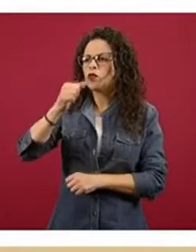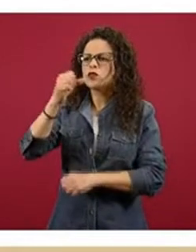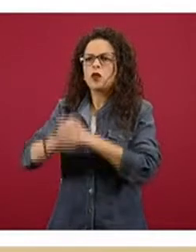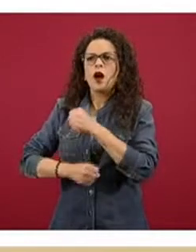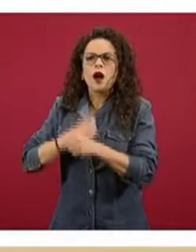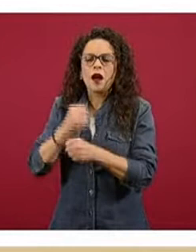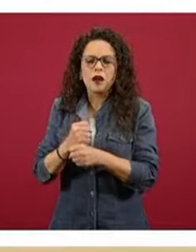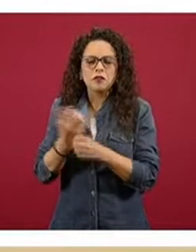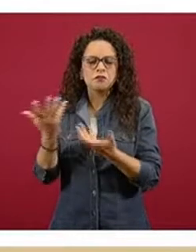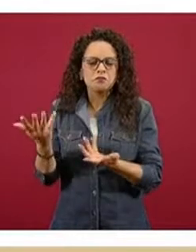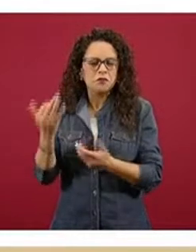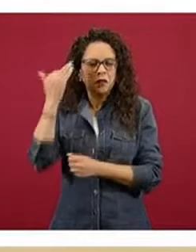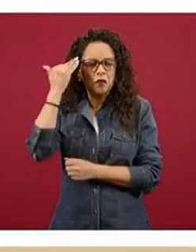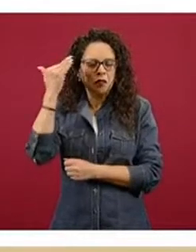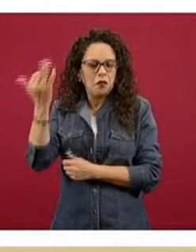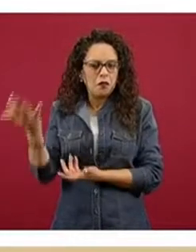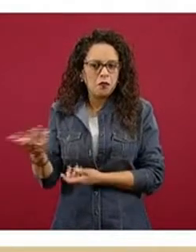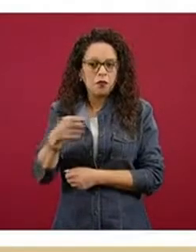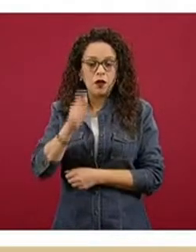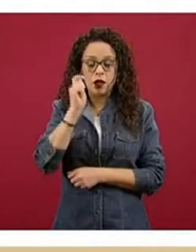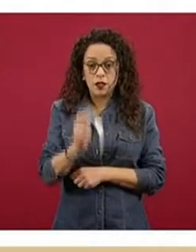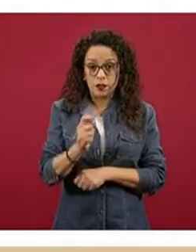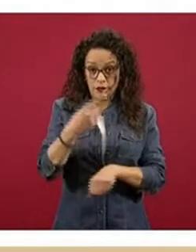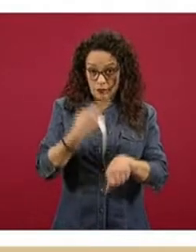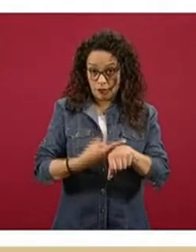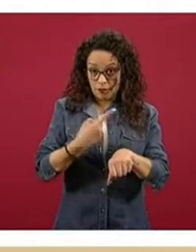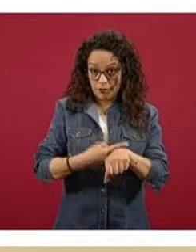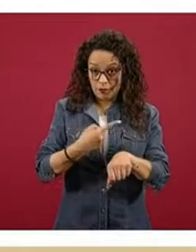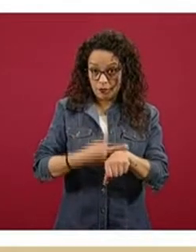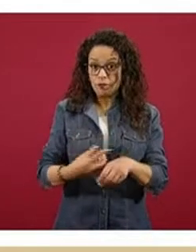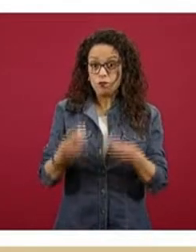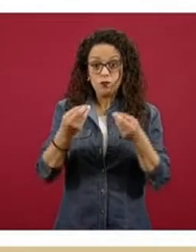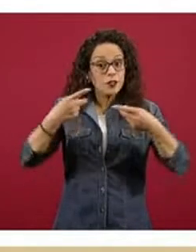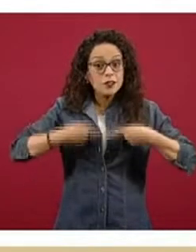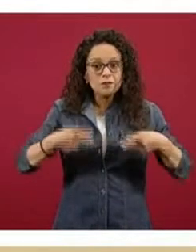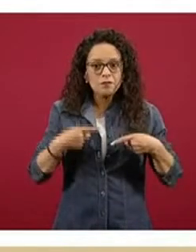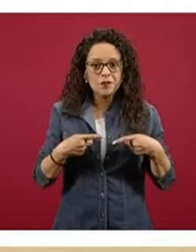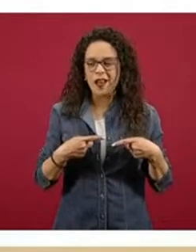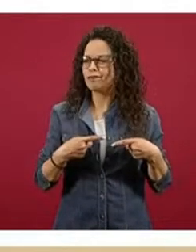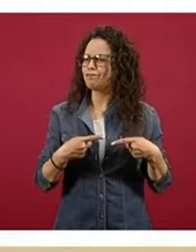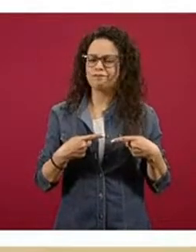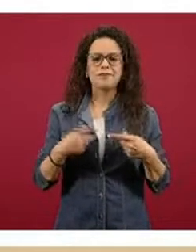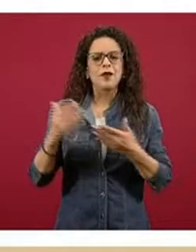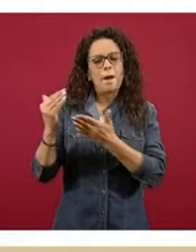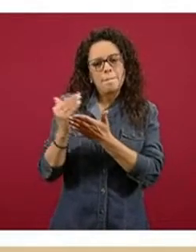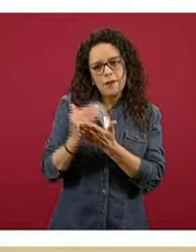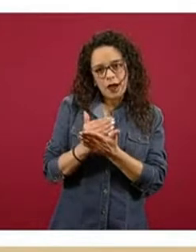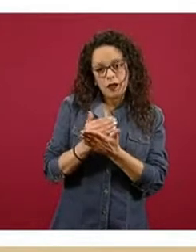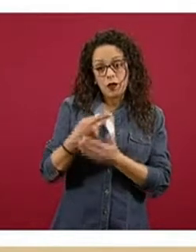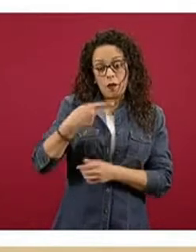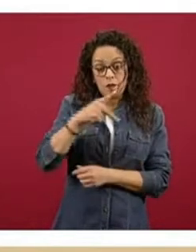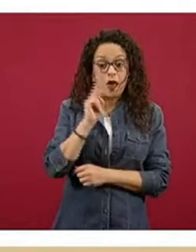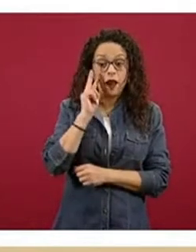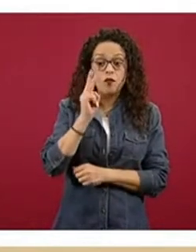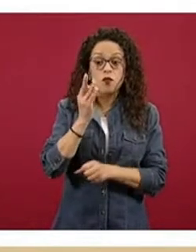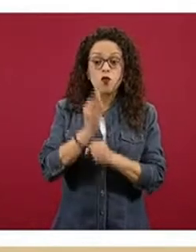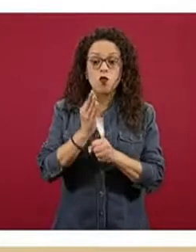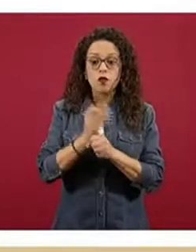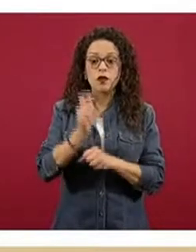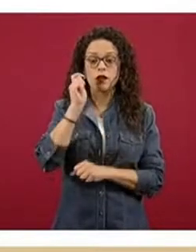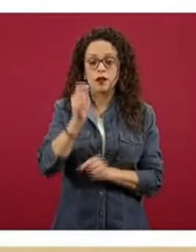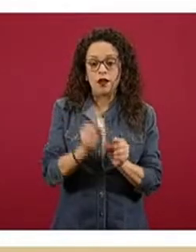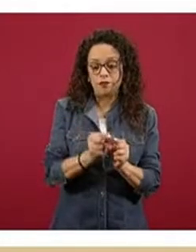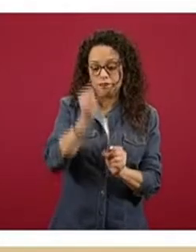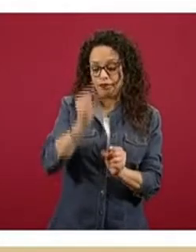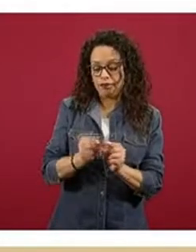el número de casos de la enfermedad no es tan grande, sin embargo ustedes pueden ver, aquí les traigo una representación gráfica